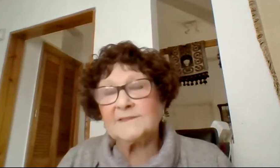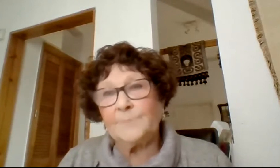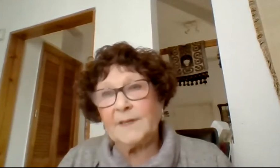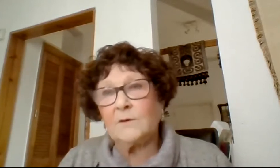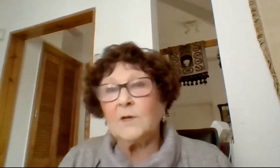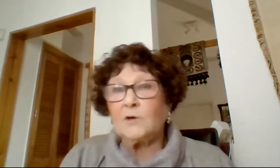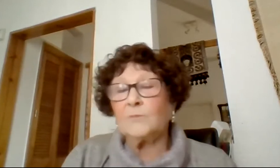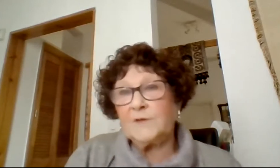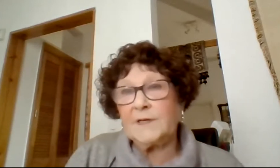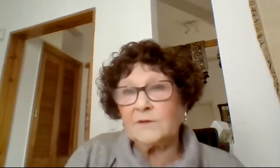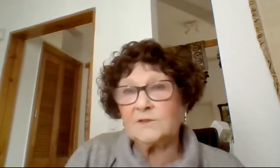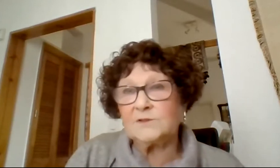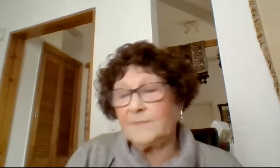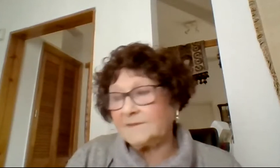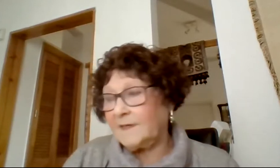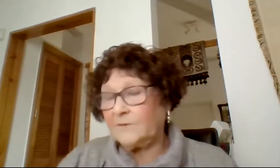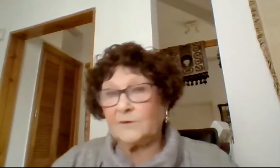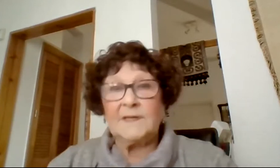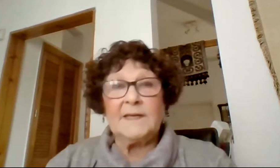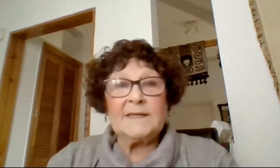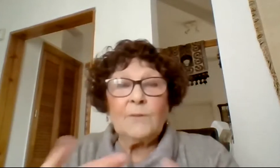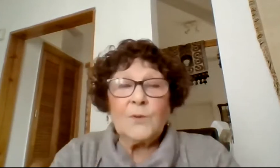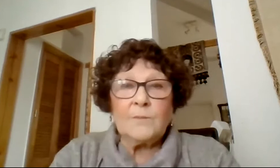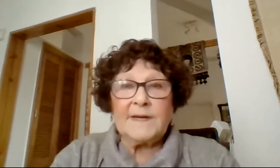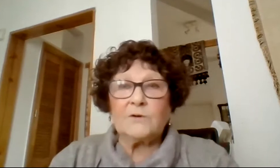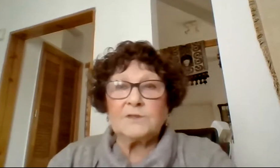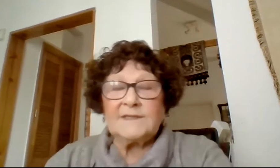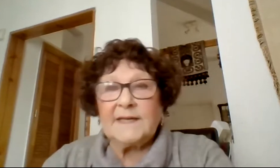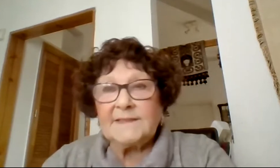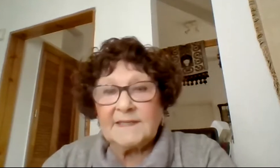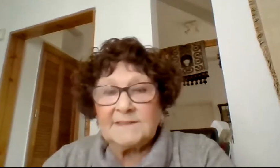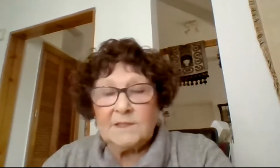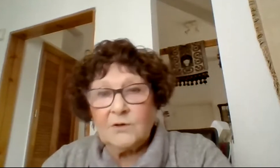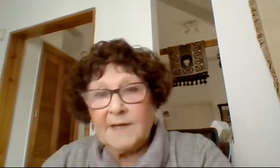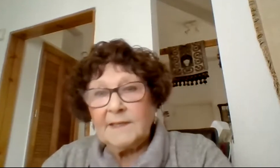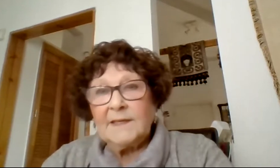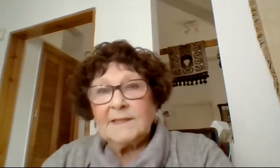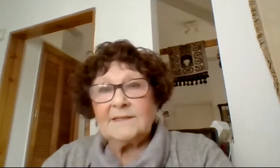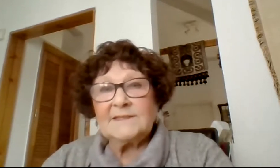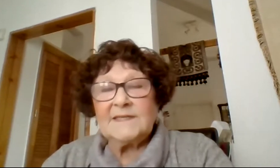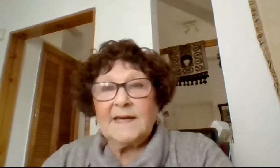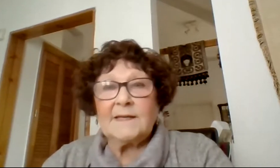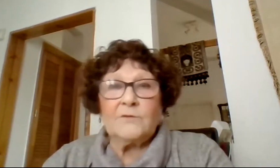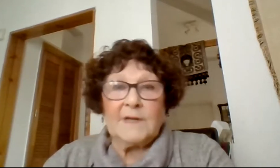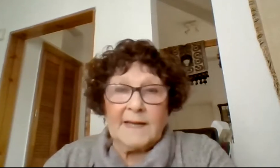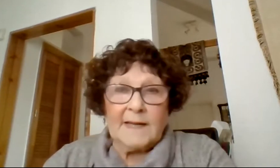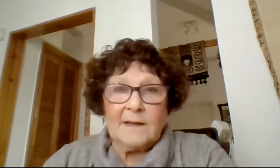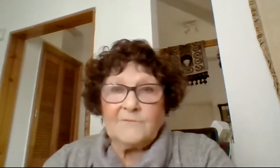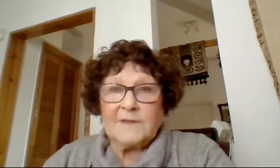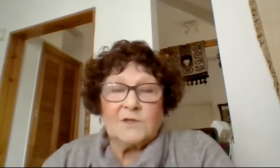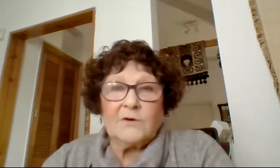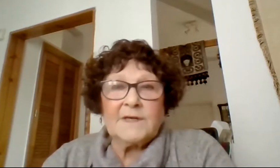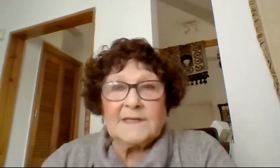neuronas espejo, como dijeron estos investigadores. Era un poco para contestar a esta señora que decía lo de